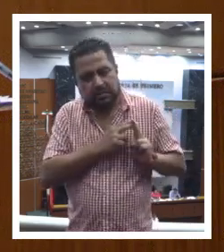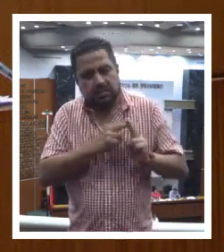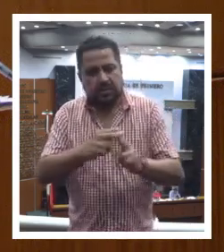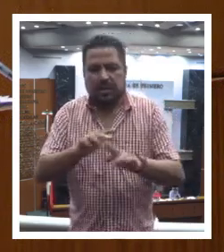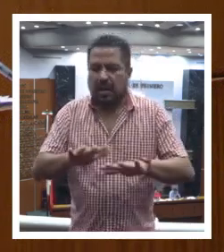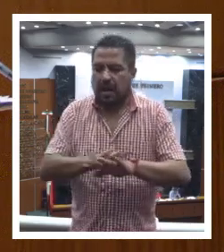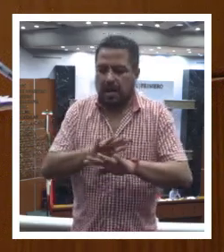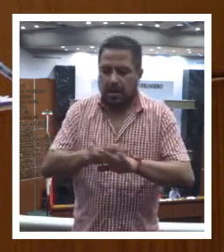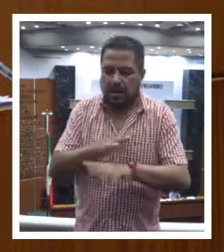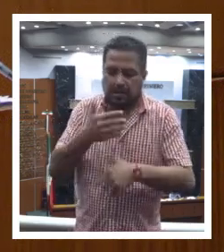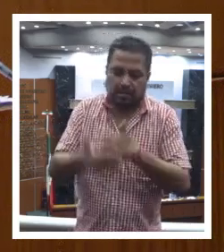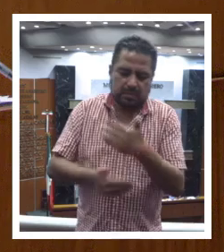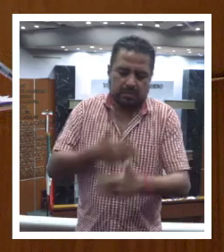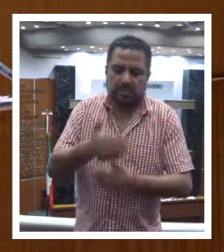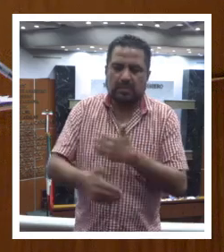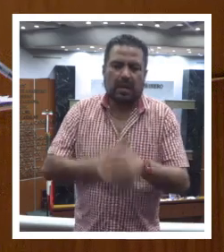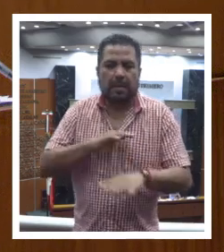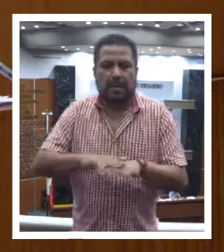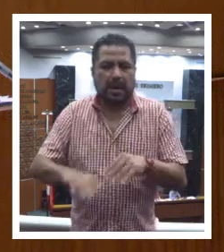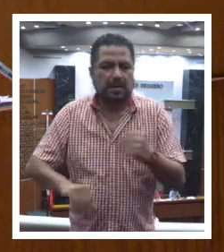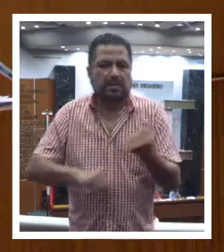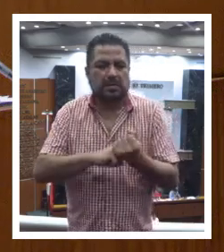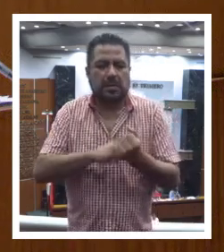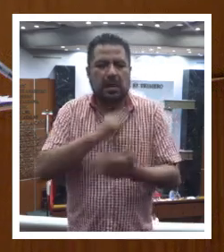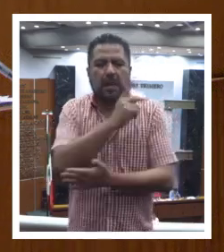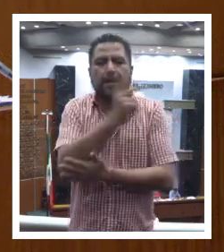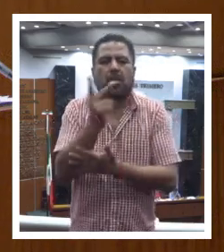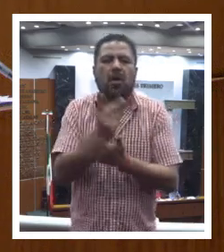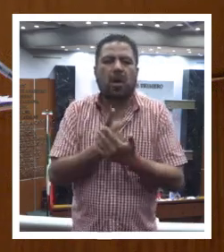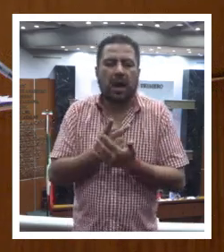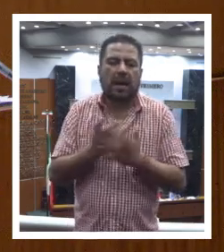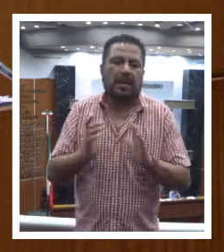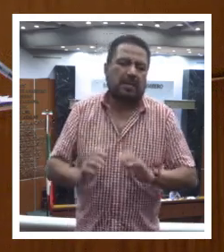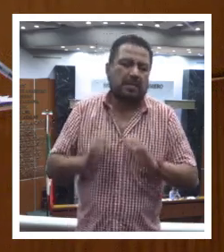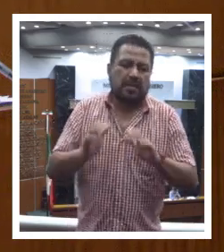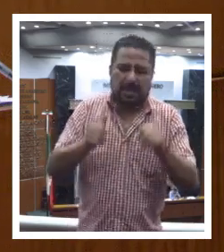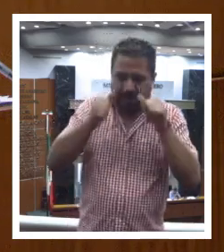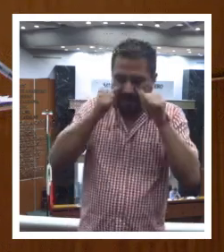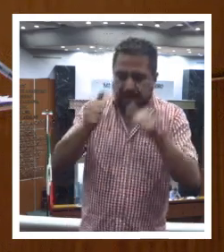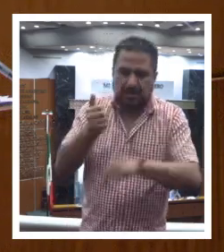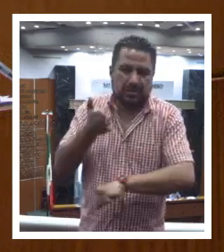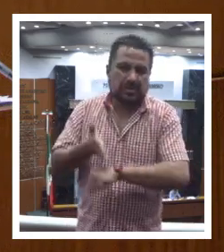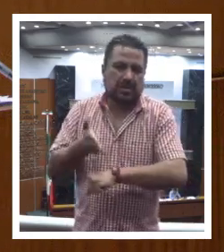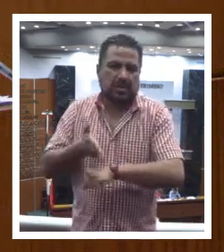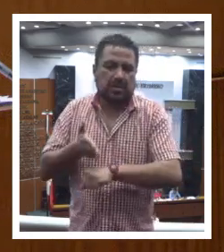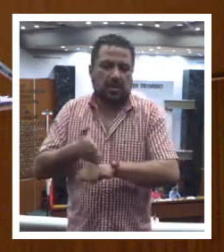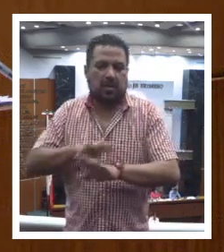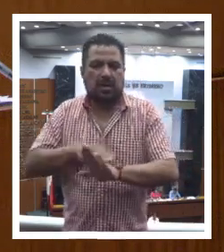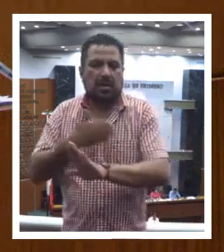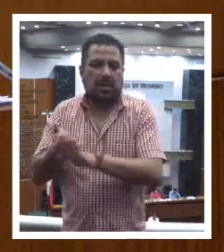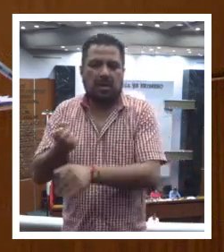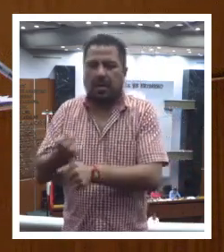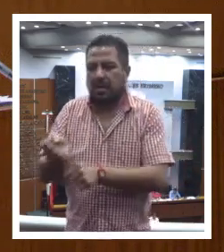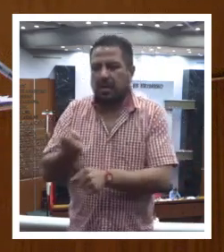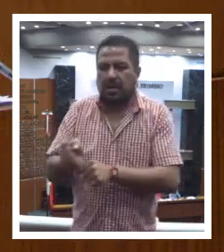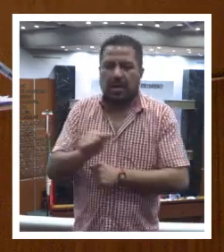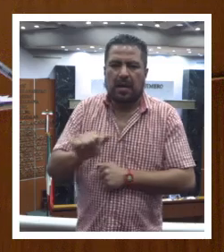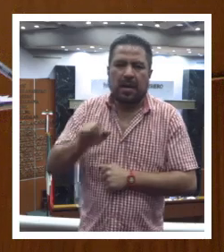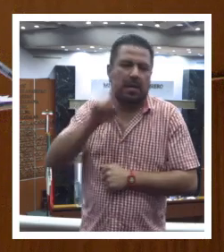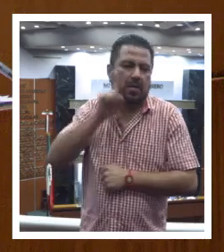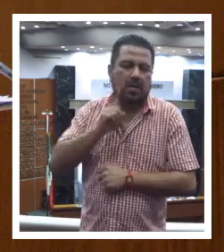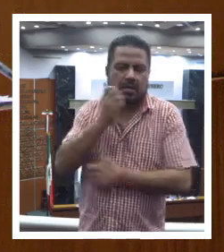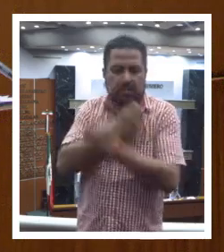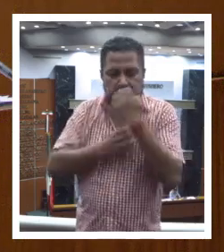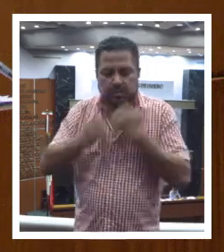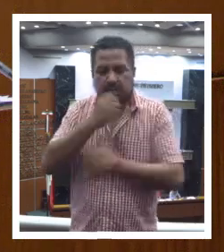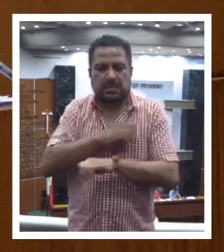de cambio, reforzar aún más los programas de prevención, atención y sanción de la violencia de género, que evaluemos